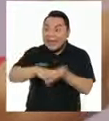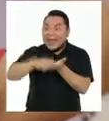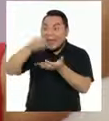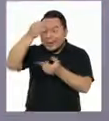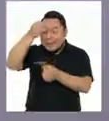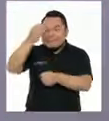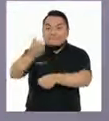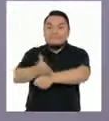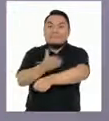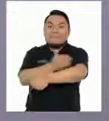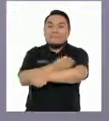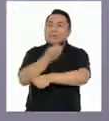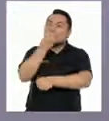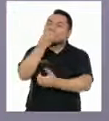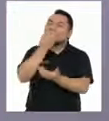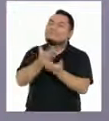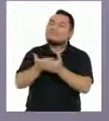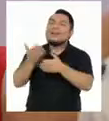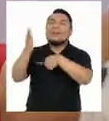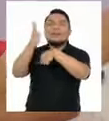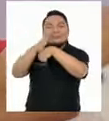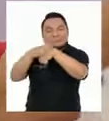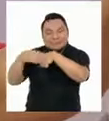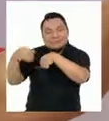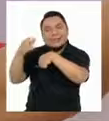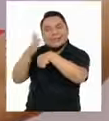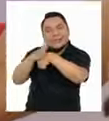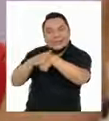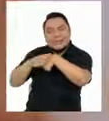¡Te felicito!